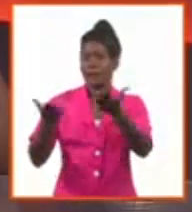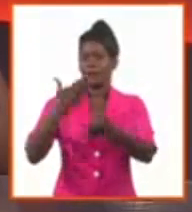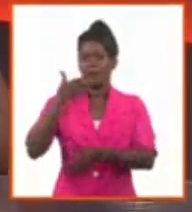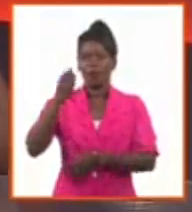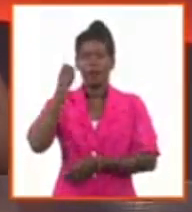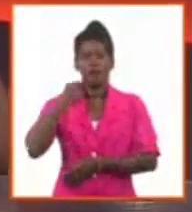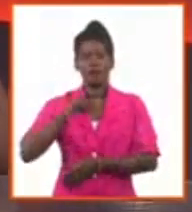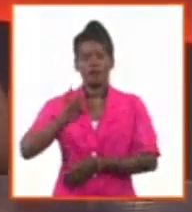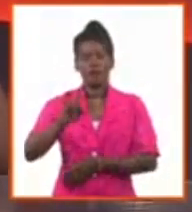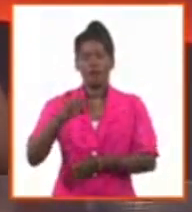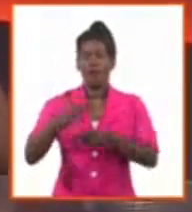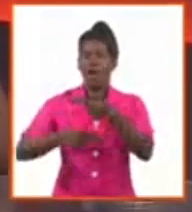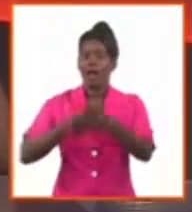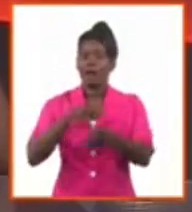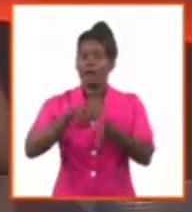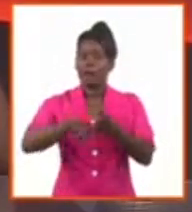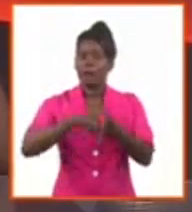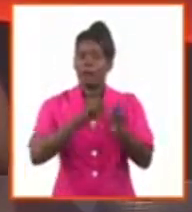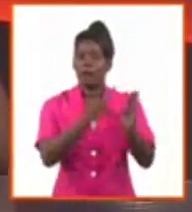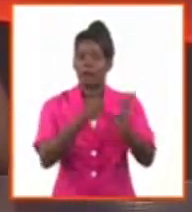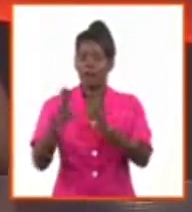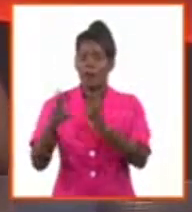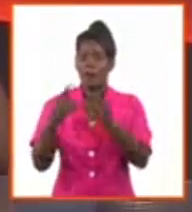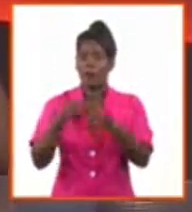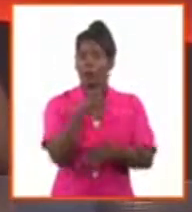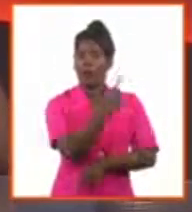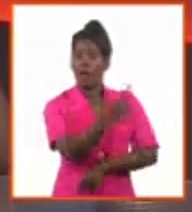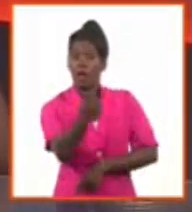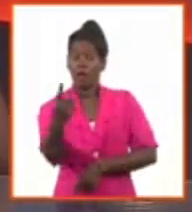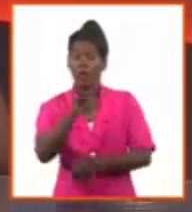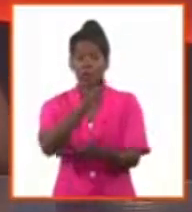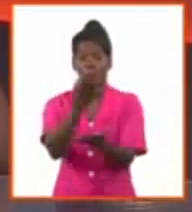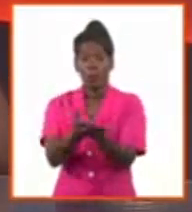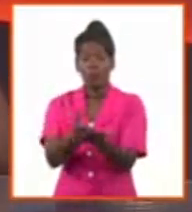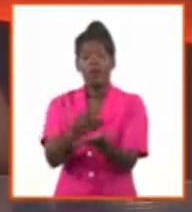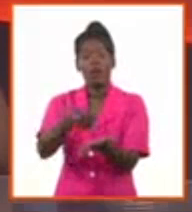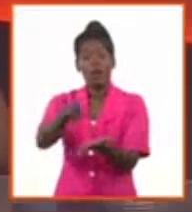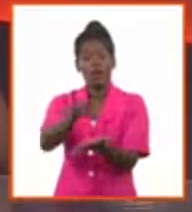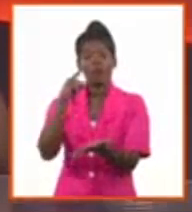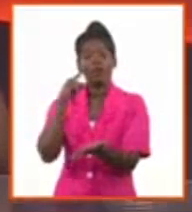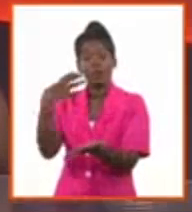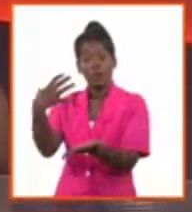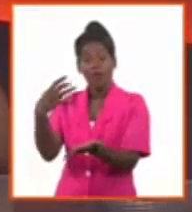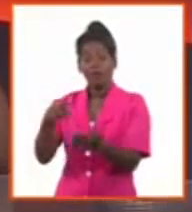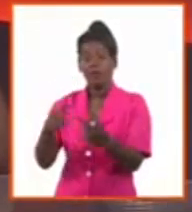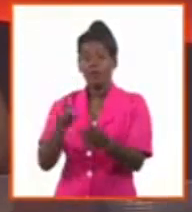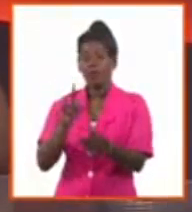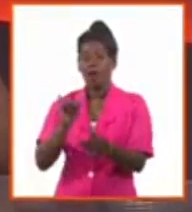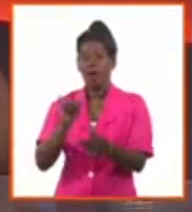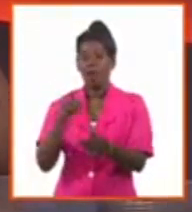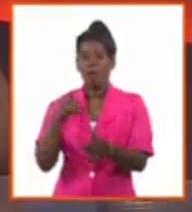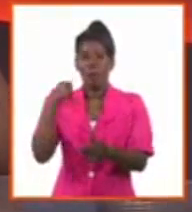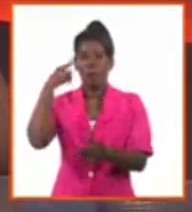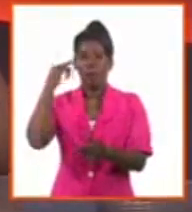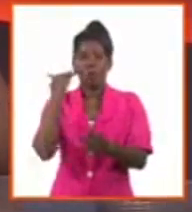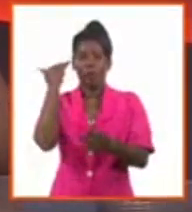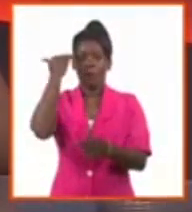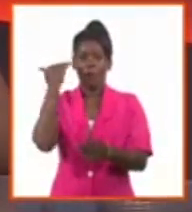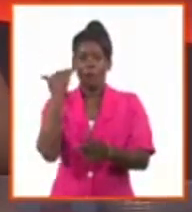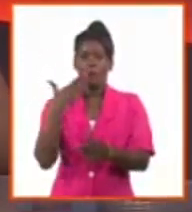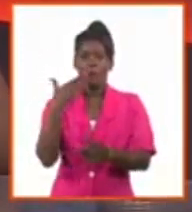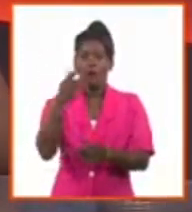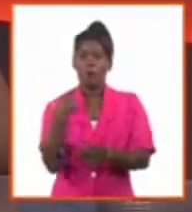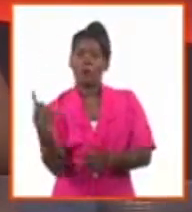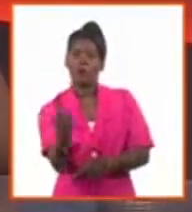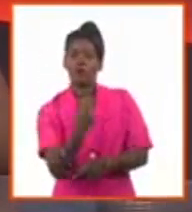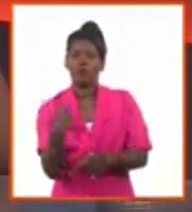de nuestras actividades. Es decir, cada criterio de un estudiante de la brigada es sumamente importante, porque es donde están las masas